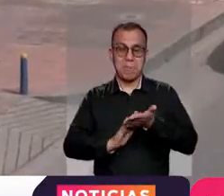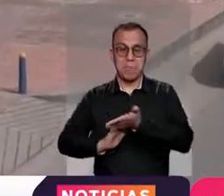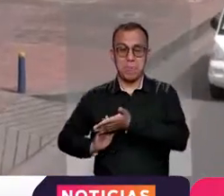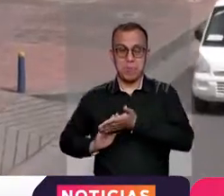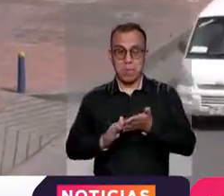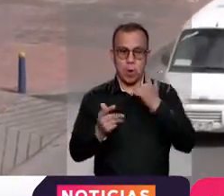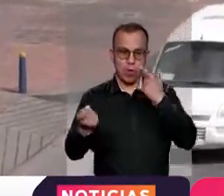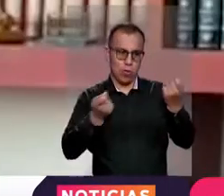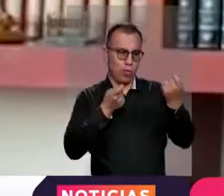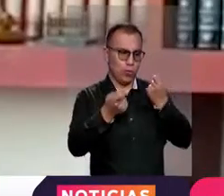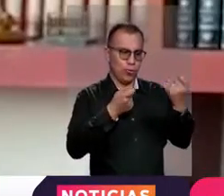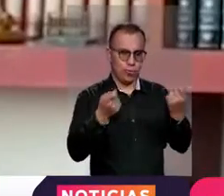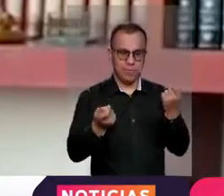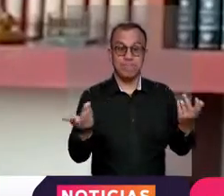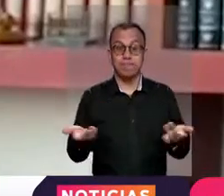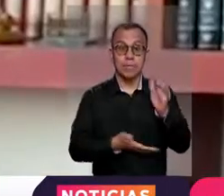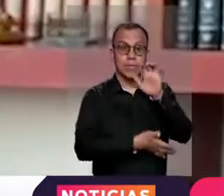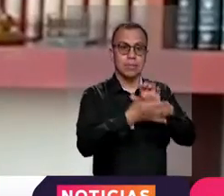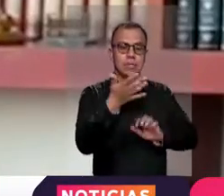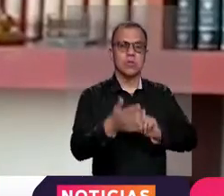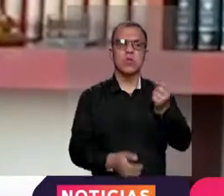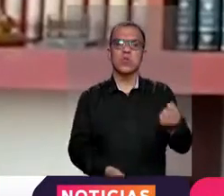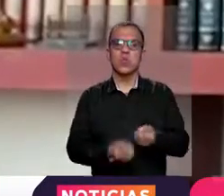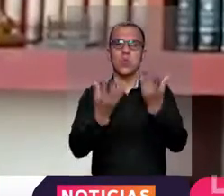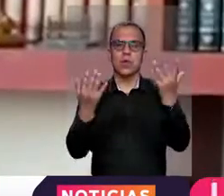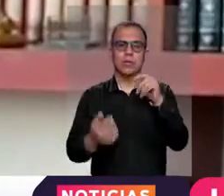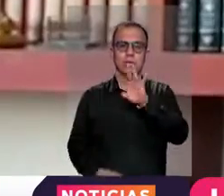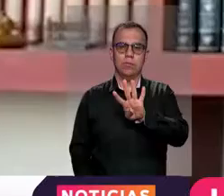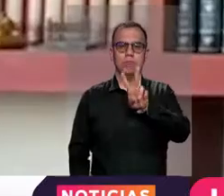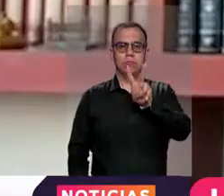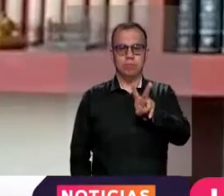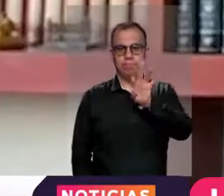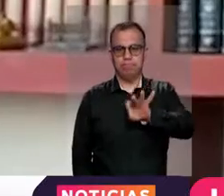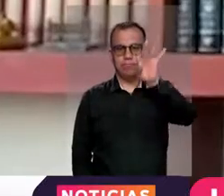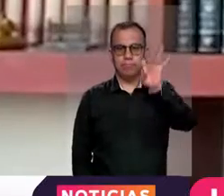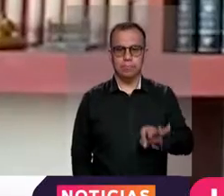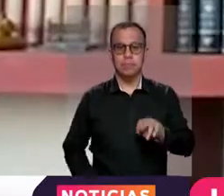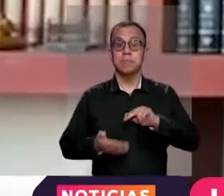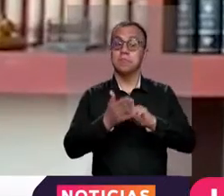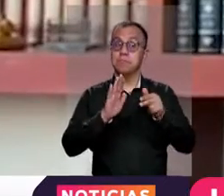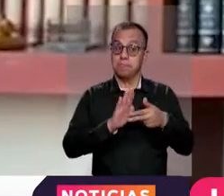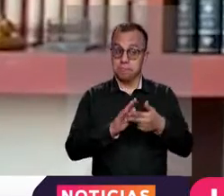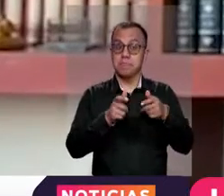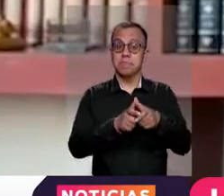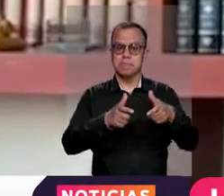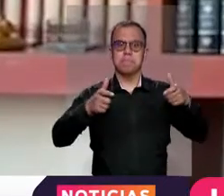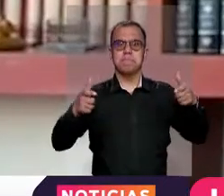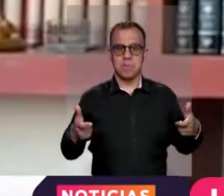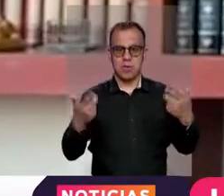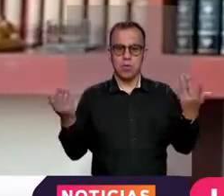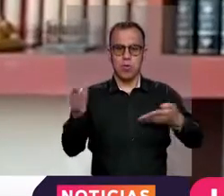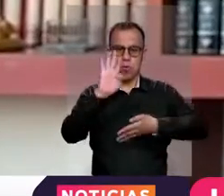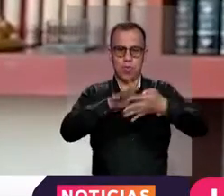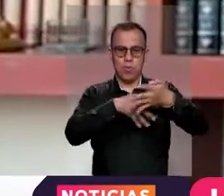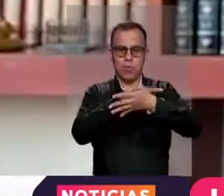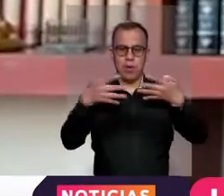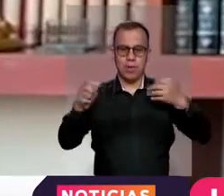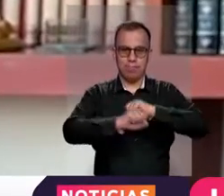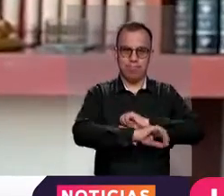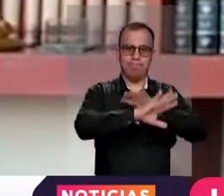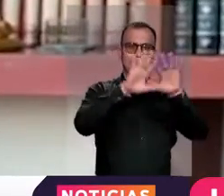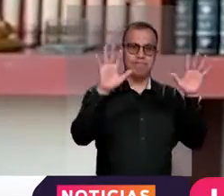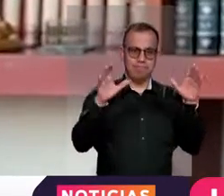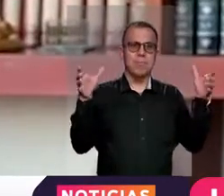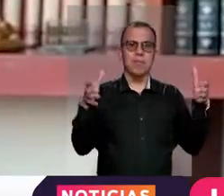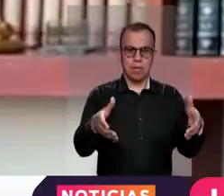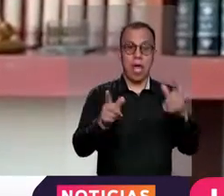de movilidad. La reducción solo fue del 42%, algo que sentimos con mayor intensidad en horas de la mañana. En